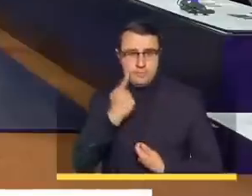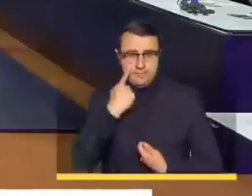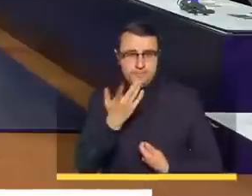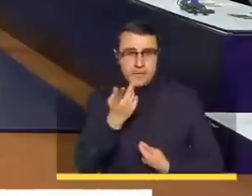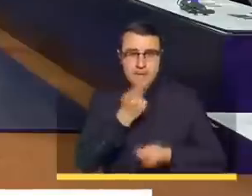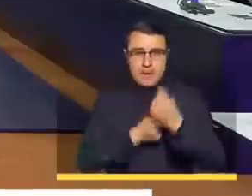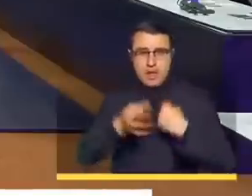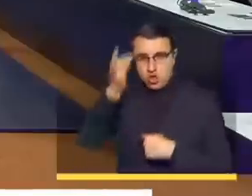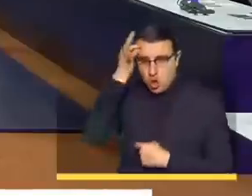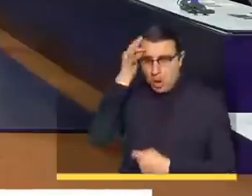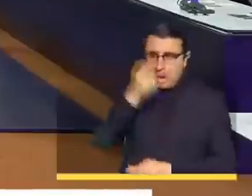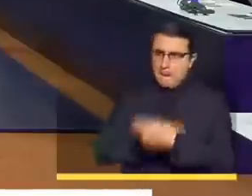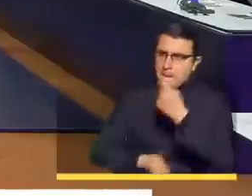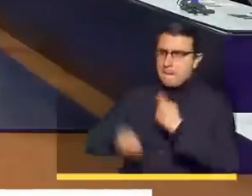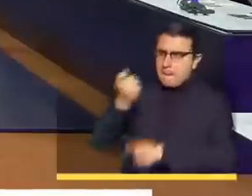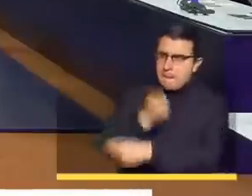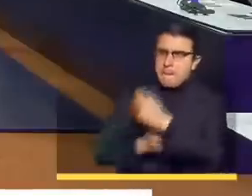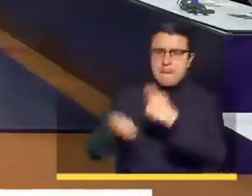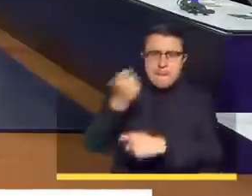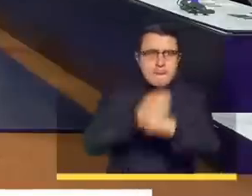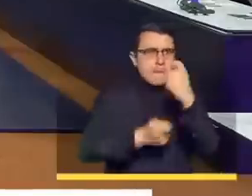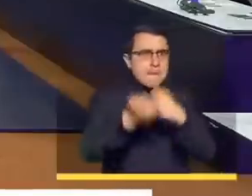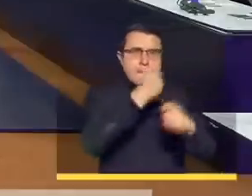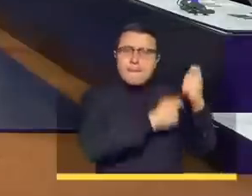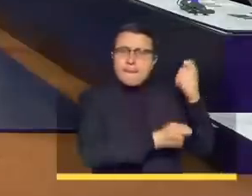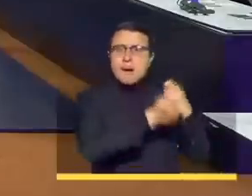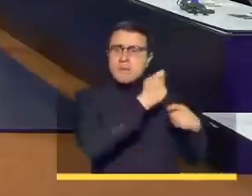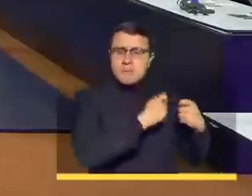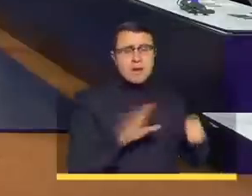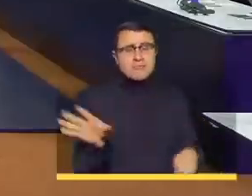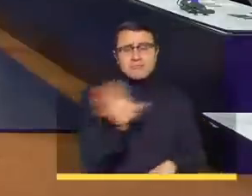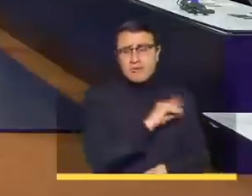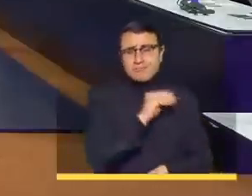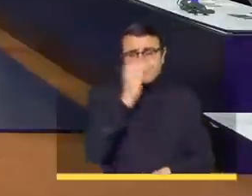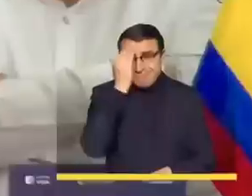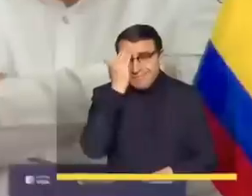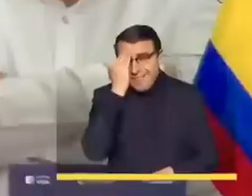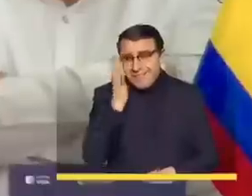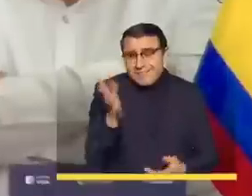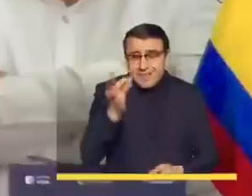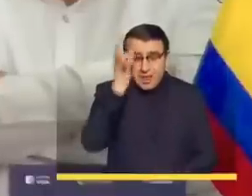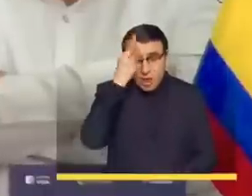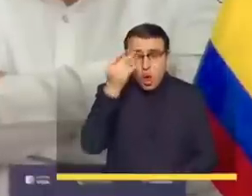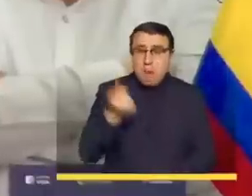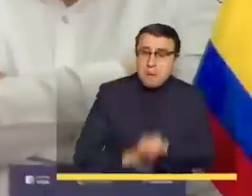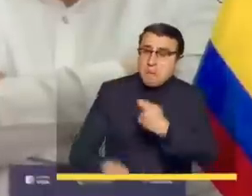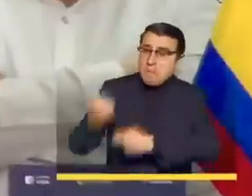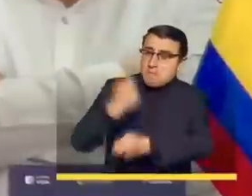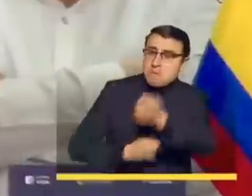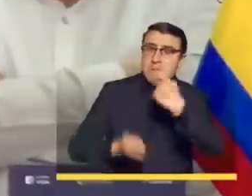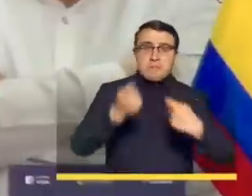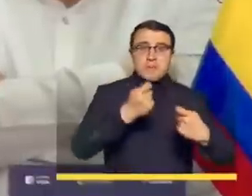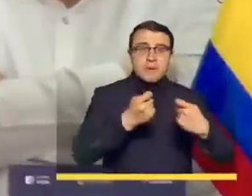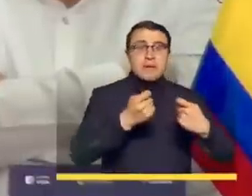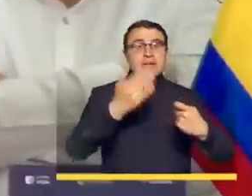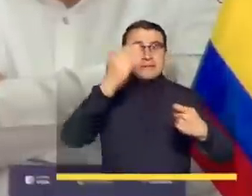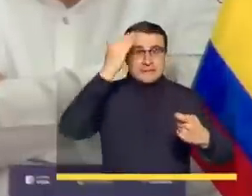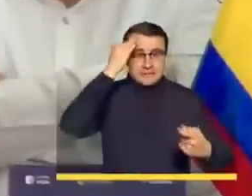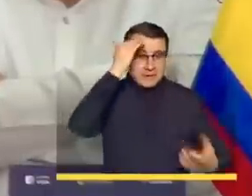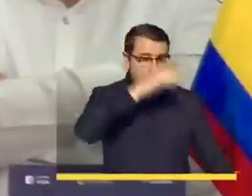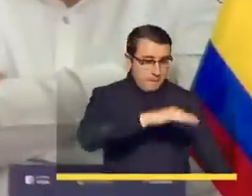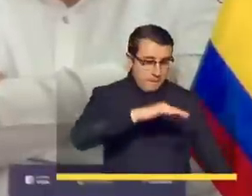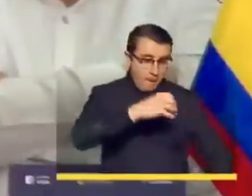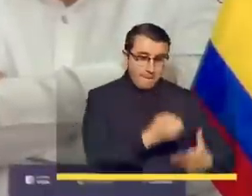mercado, ¿no? Todos lo aceptamos aquí, es un mercado. Un mercado tiene una oferta y tiene